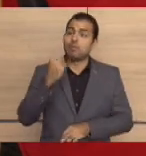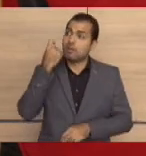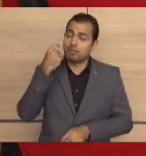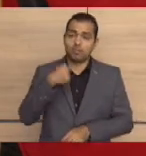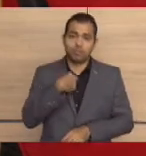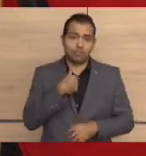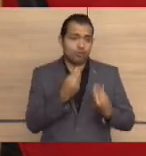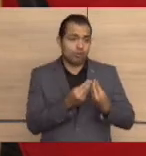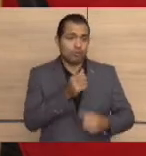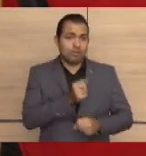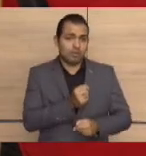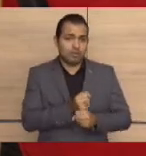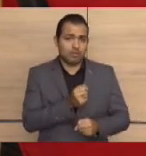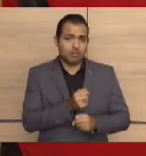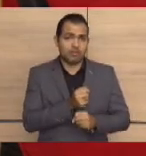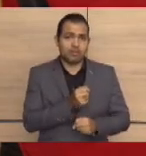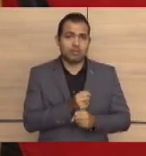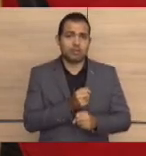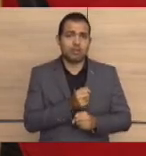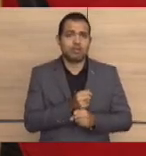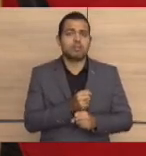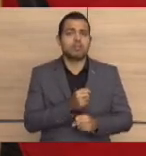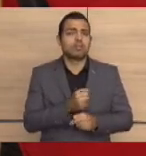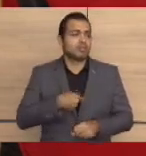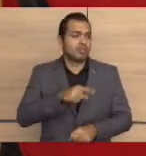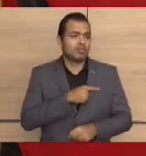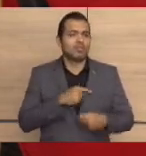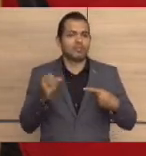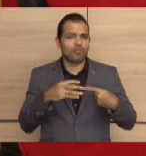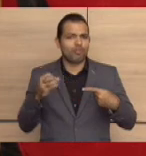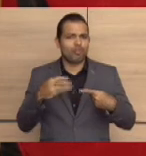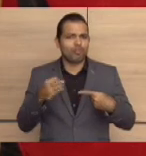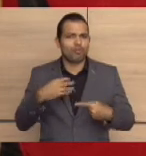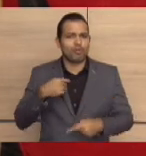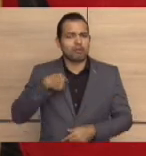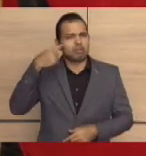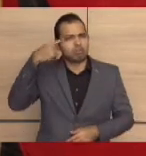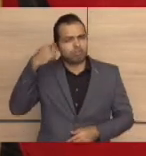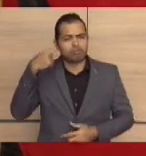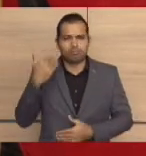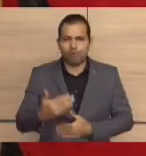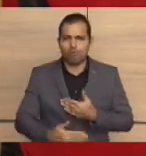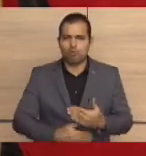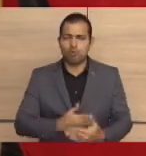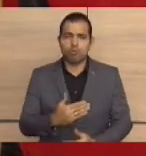trabajo, obviamente cada vez que terminamos un foro, pues nos vamos llenos de desafíos. De nosotros depende mucho de la historia, de lo que continúa